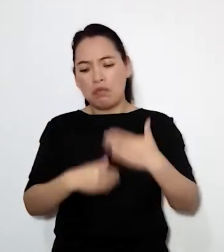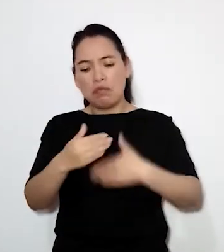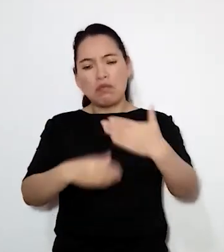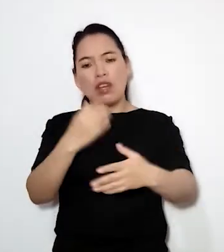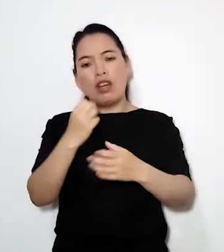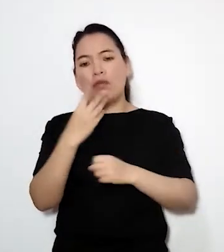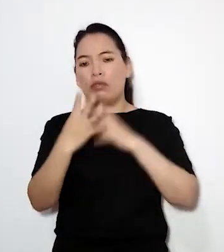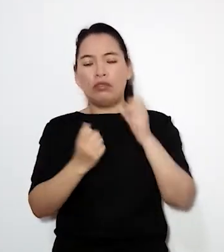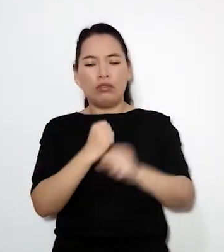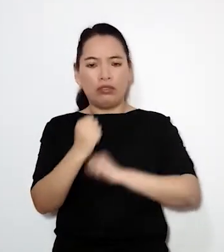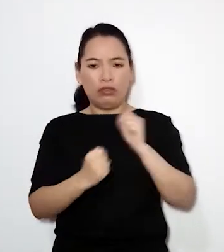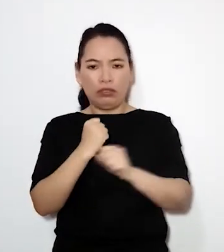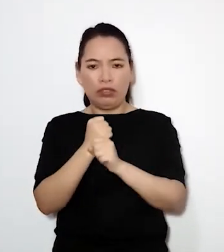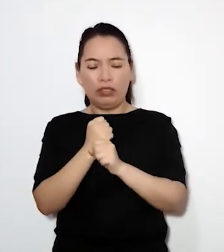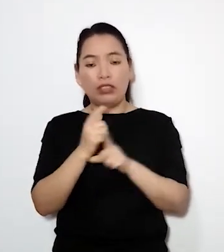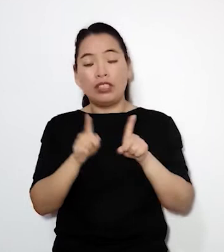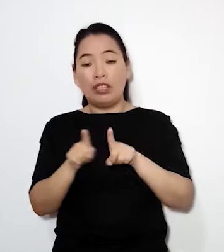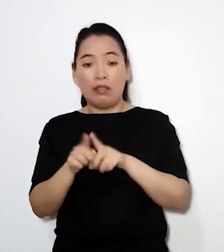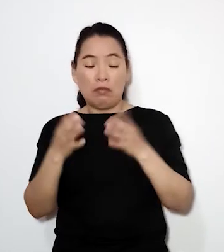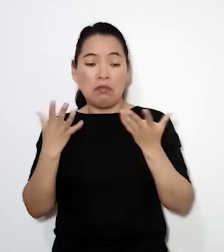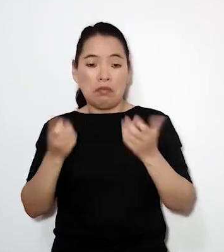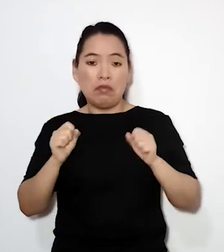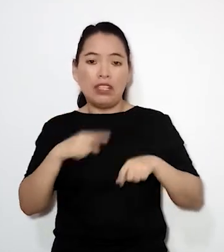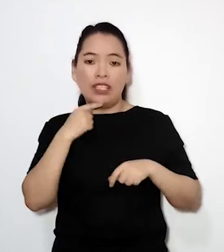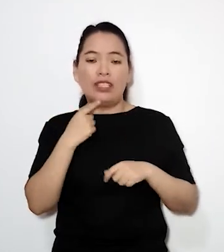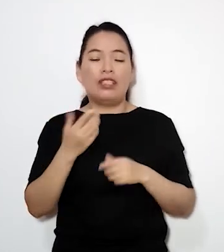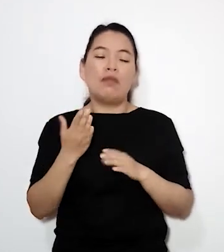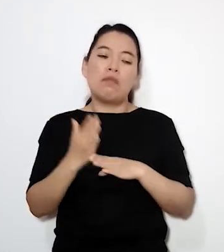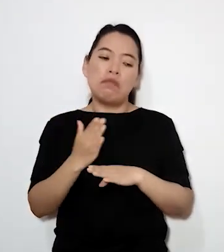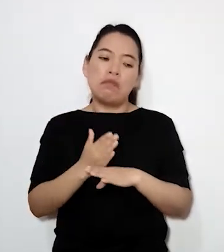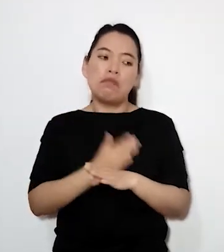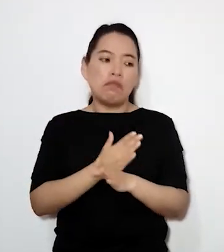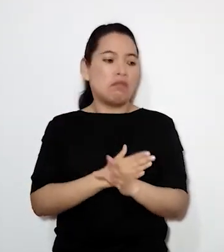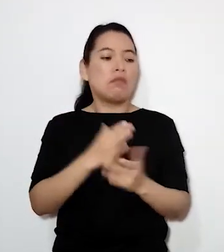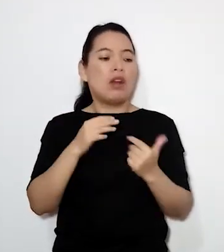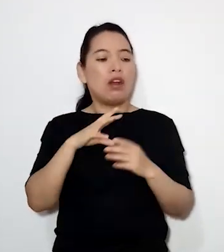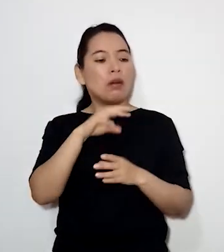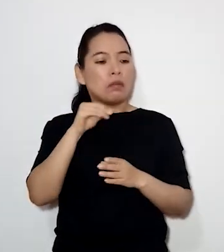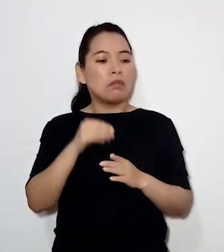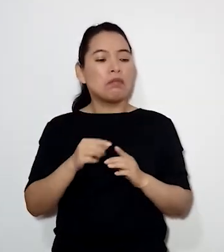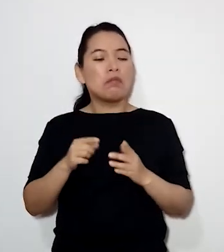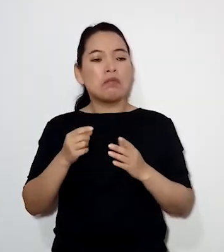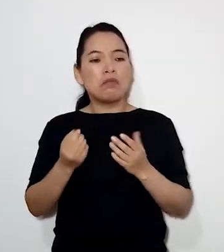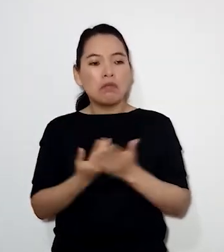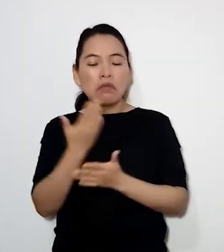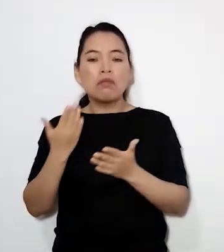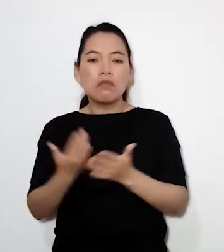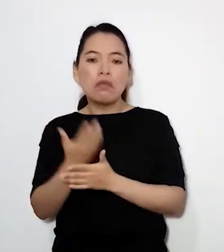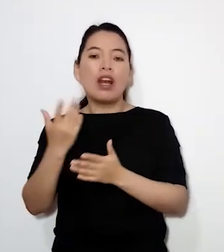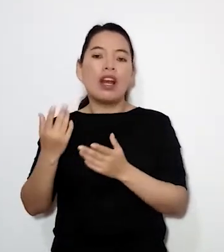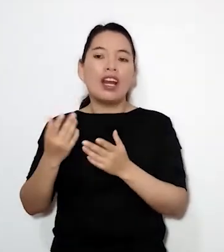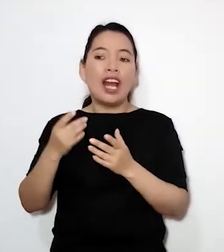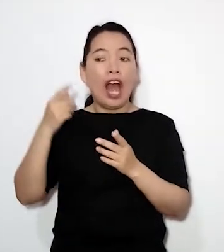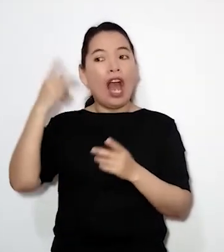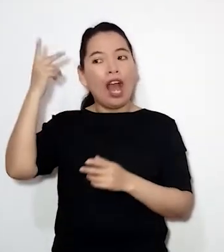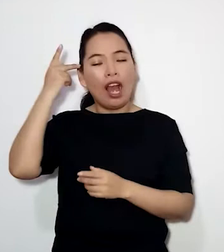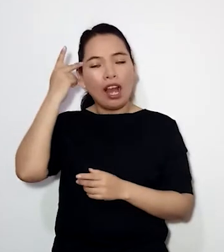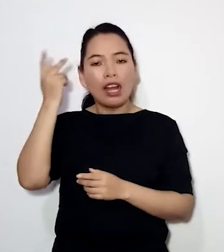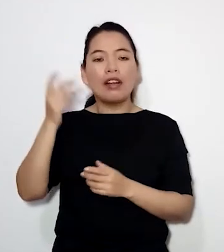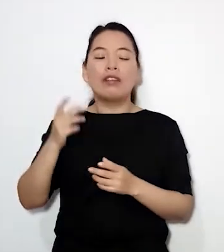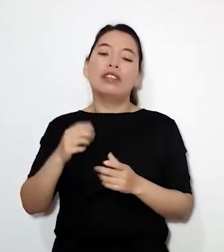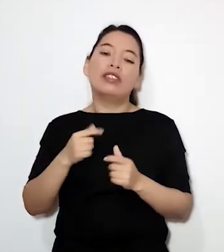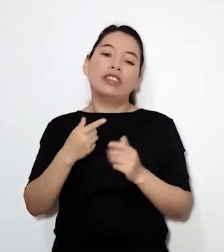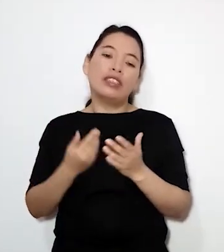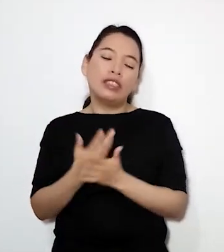animo a decir que progresivamente se está introduciendo en la agenda pública de los países de la región. Estamos presentes en los debates de la